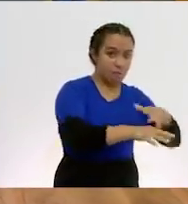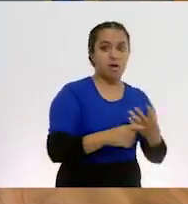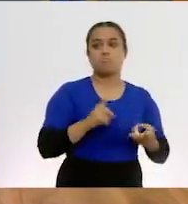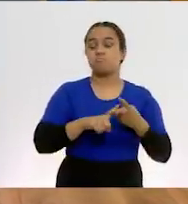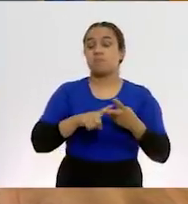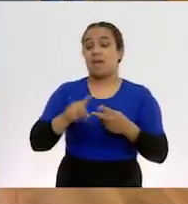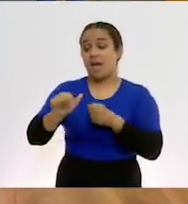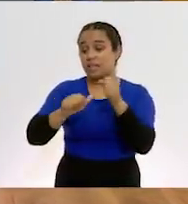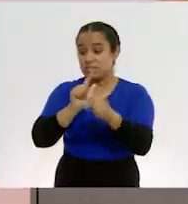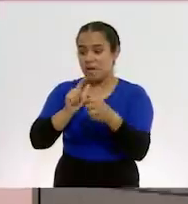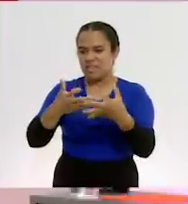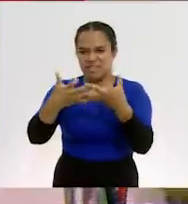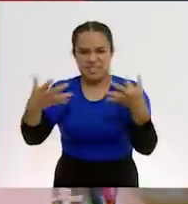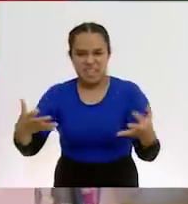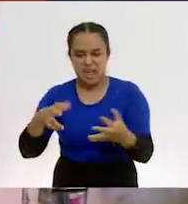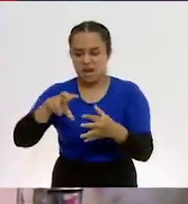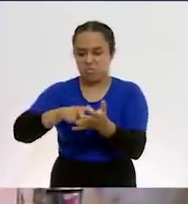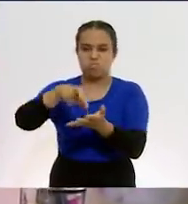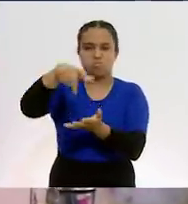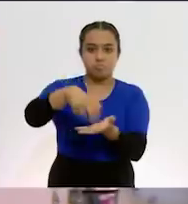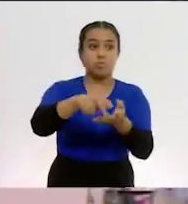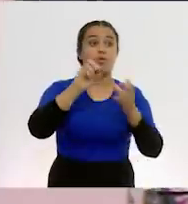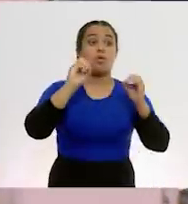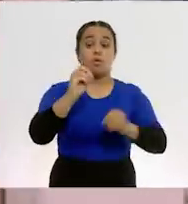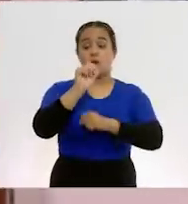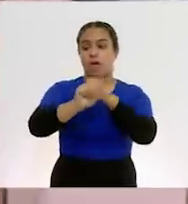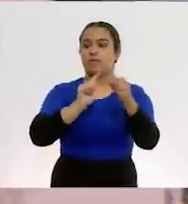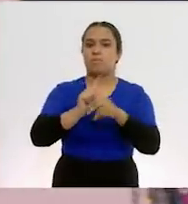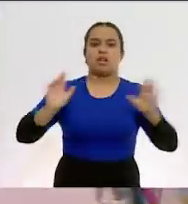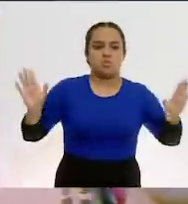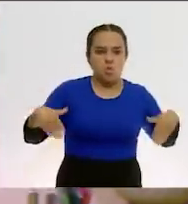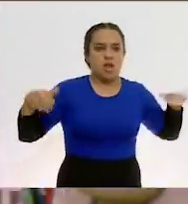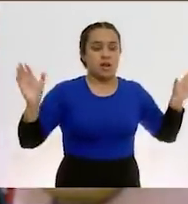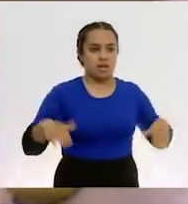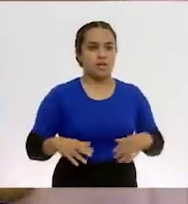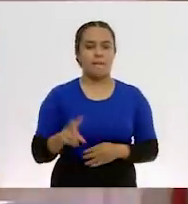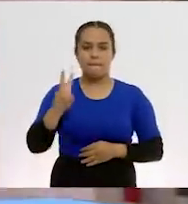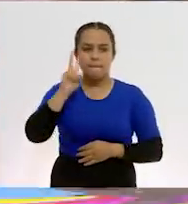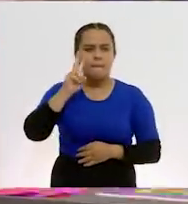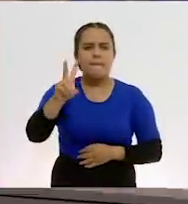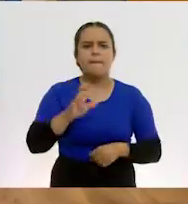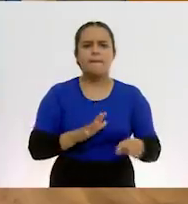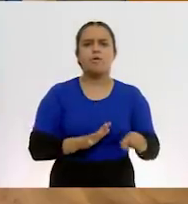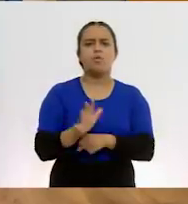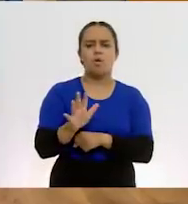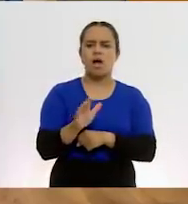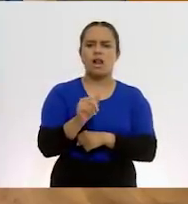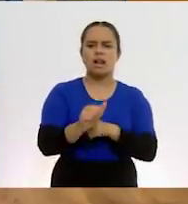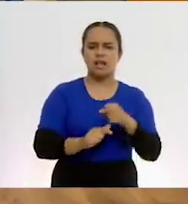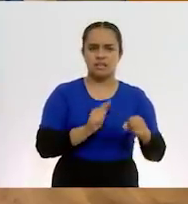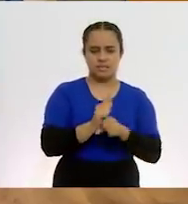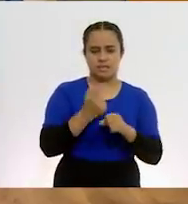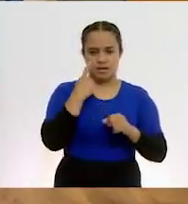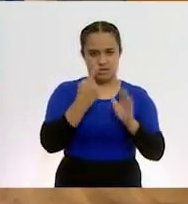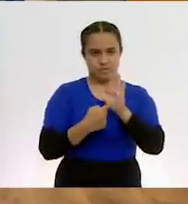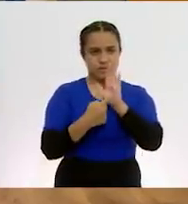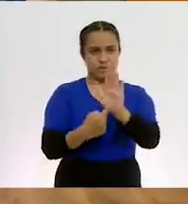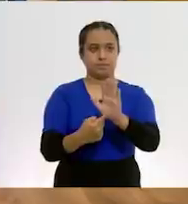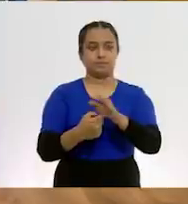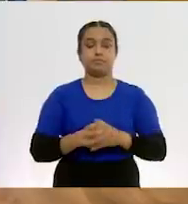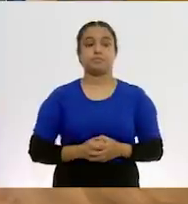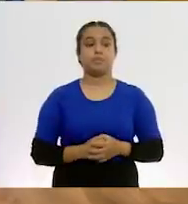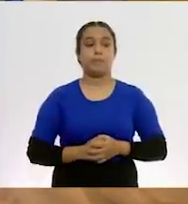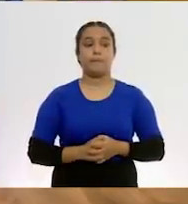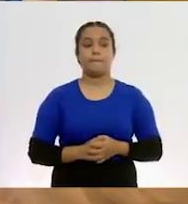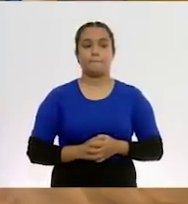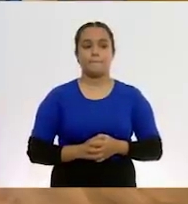terrestres o que pueden volar. Vamos a ver cuáles vamos a presentar el día de hoy. Muy bien. Voy